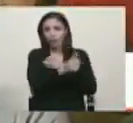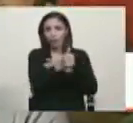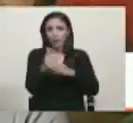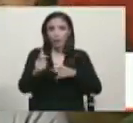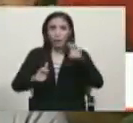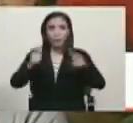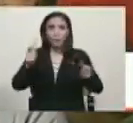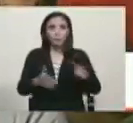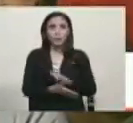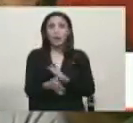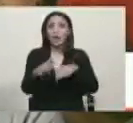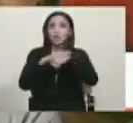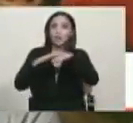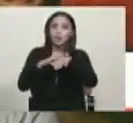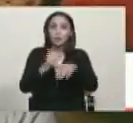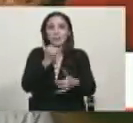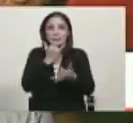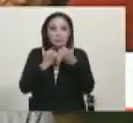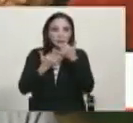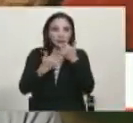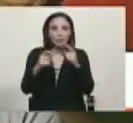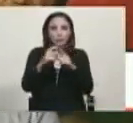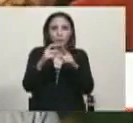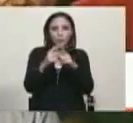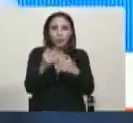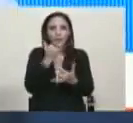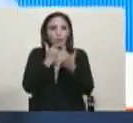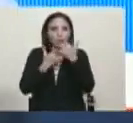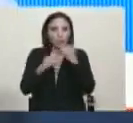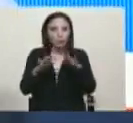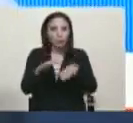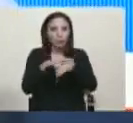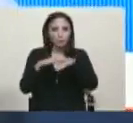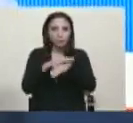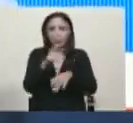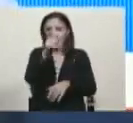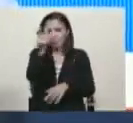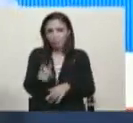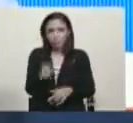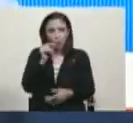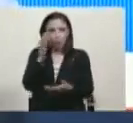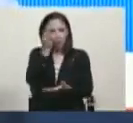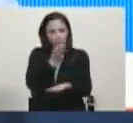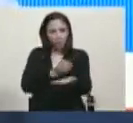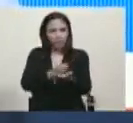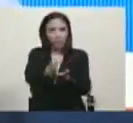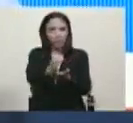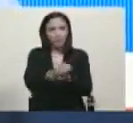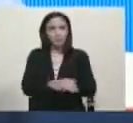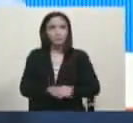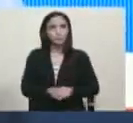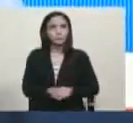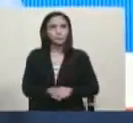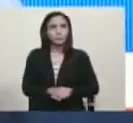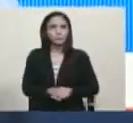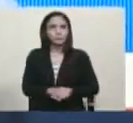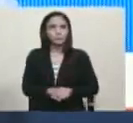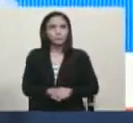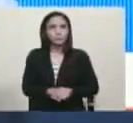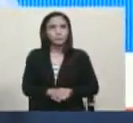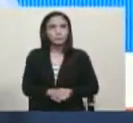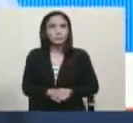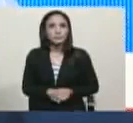por compararlo o nombrarlo como un traidor, usted no, usted es un hombre leal. Héctor Nava,